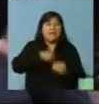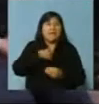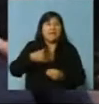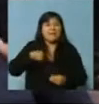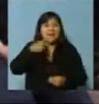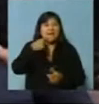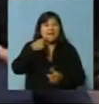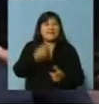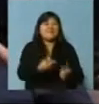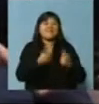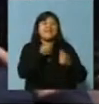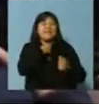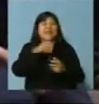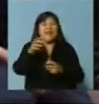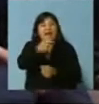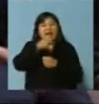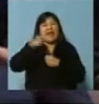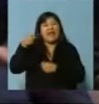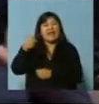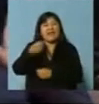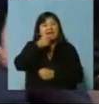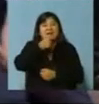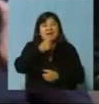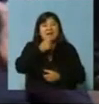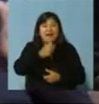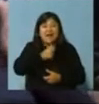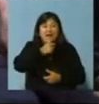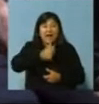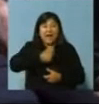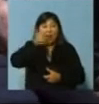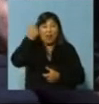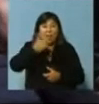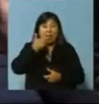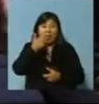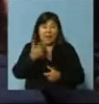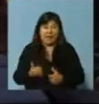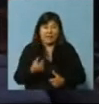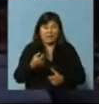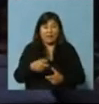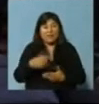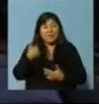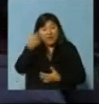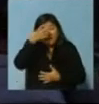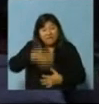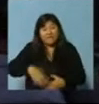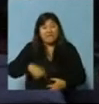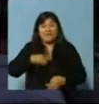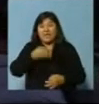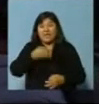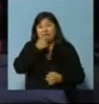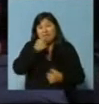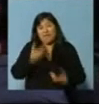la heladera, la pava eléctrica, para hacer más fácil la vida,